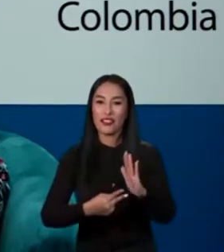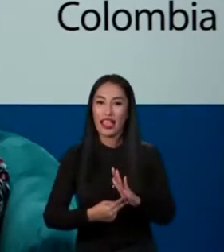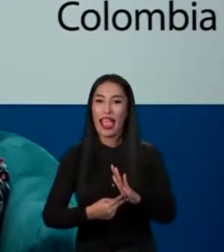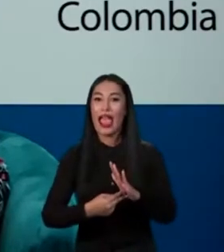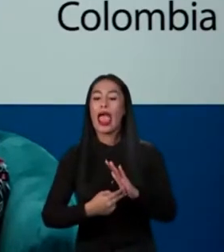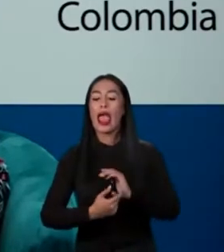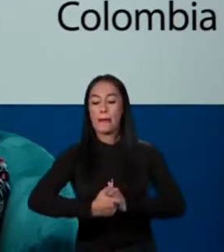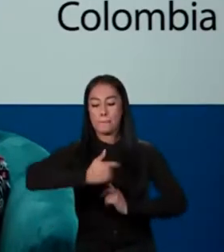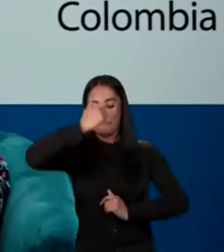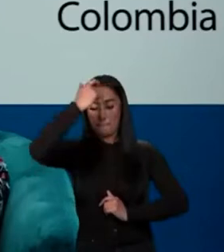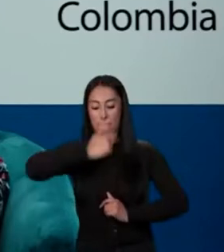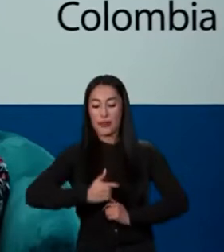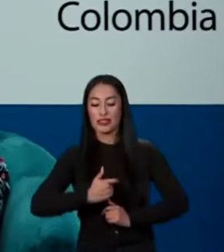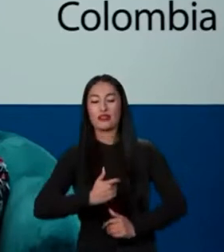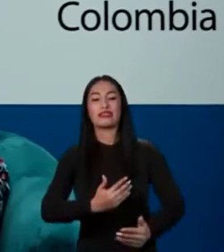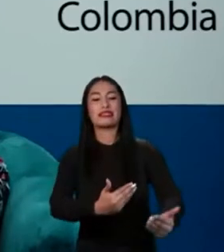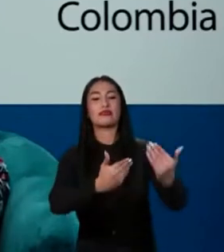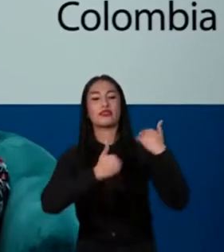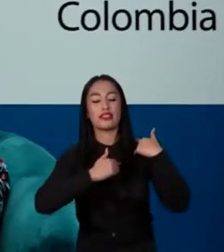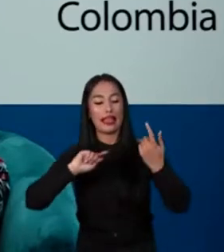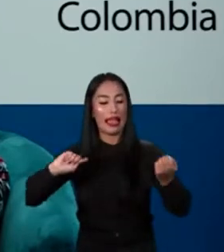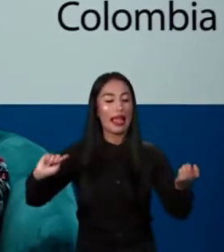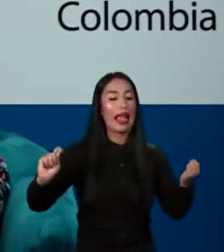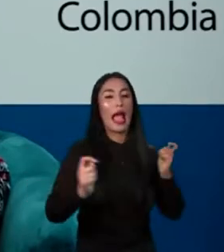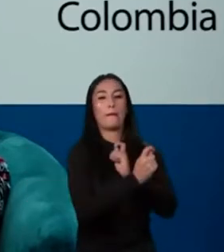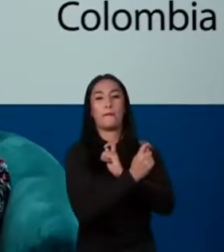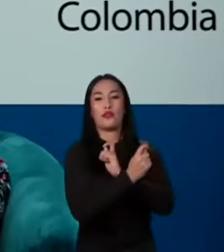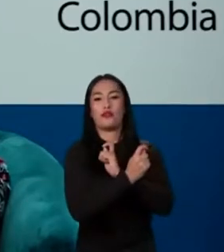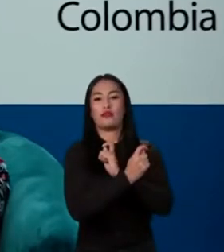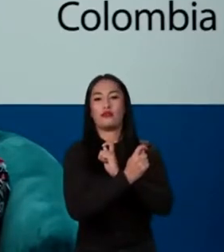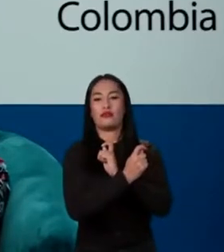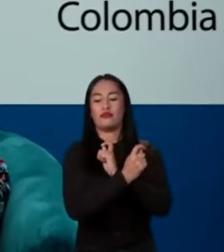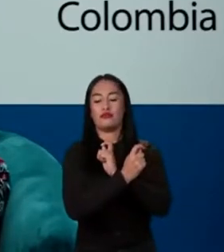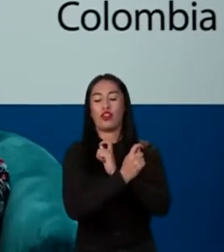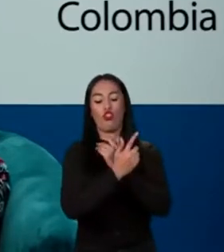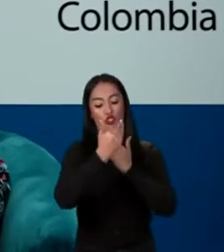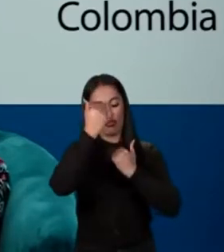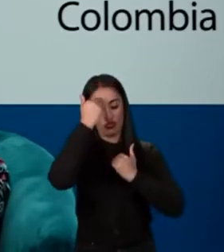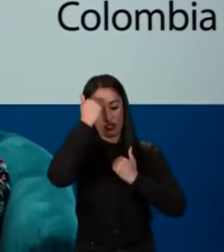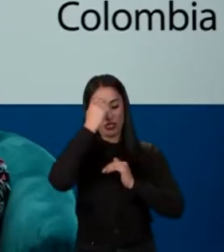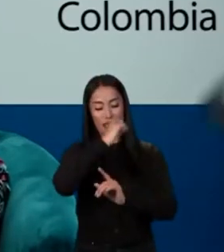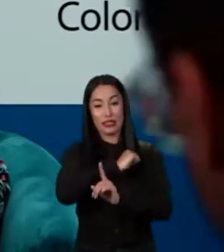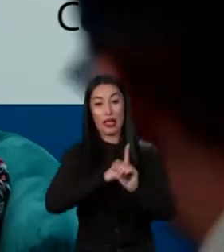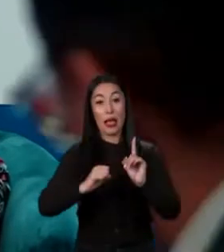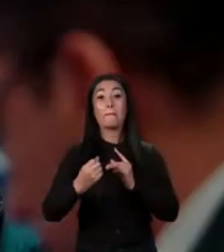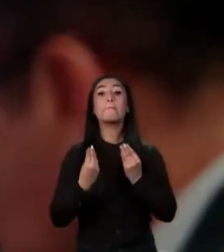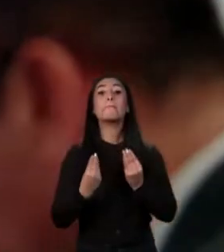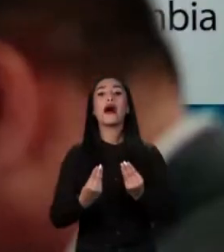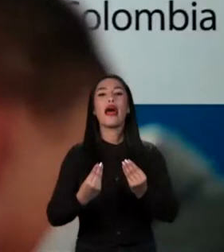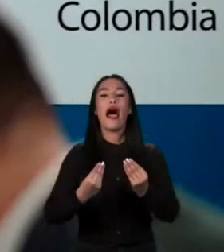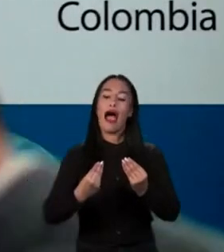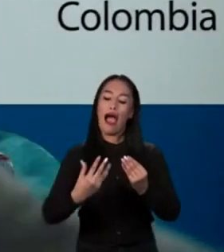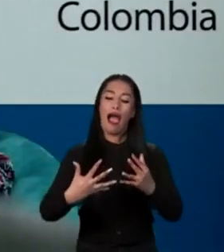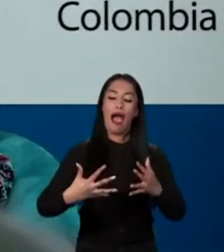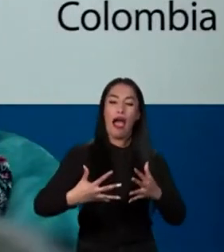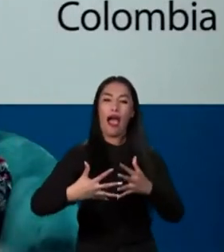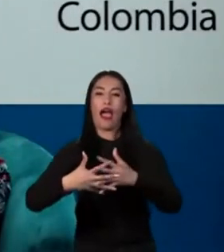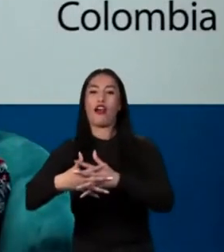cambio ético con conciencia social para que para integrarnos con la sociedad entonces